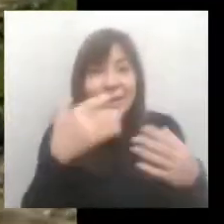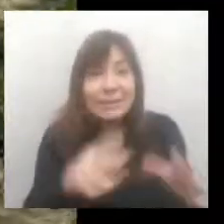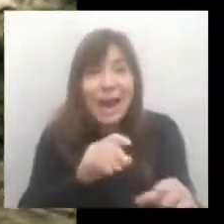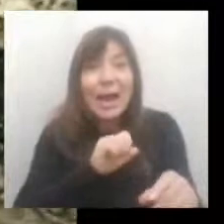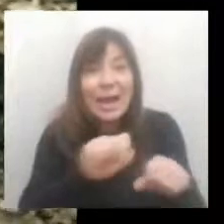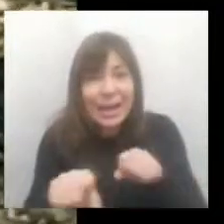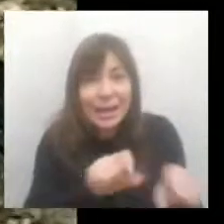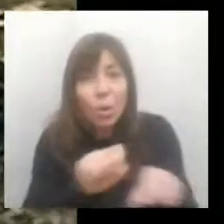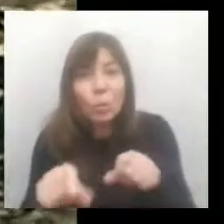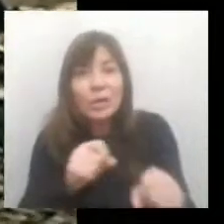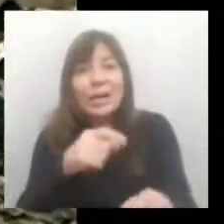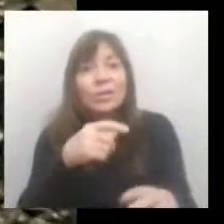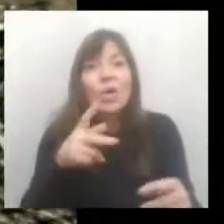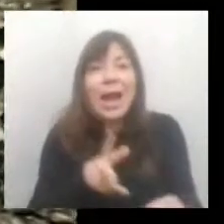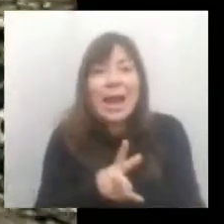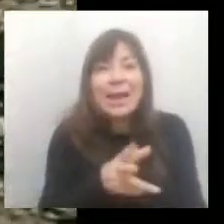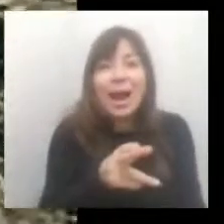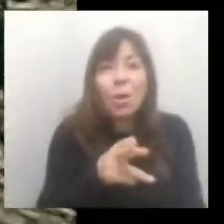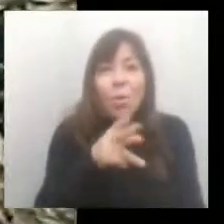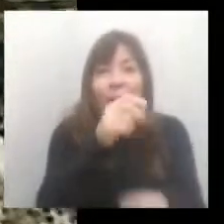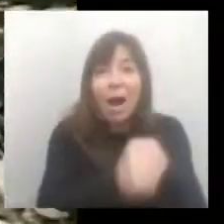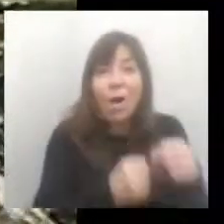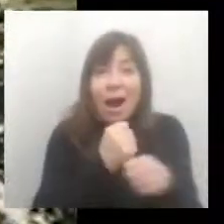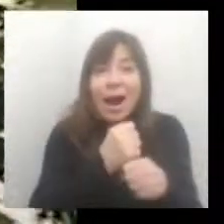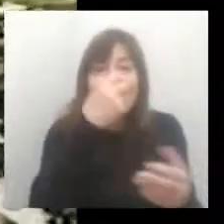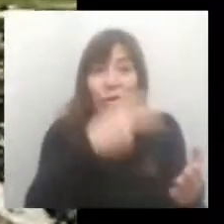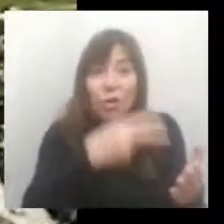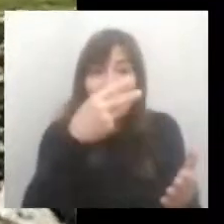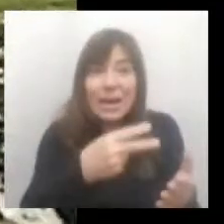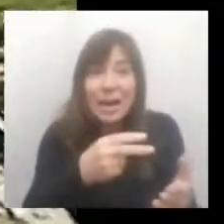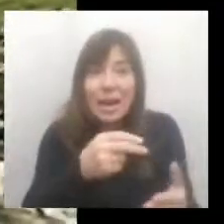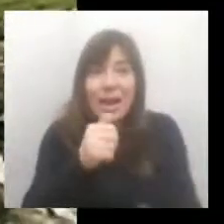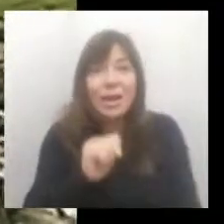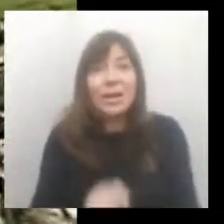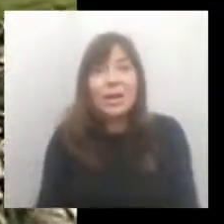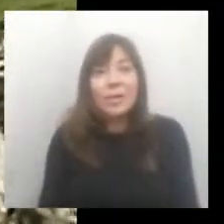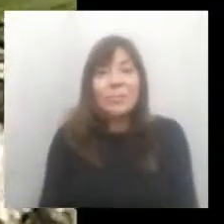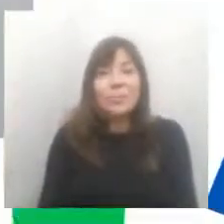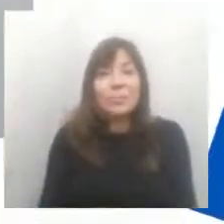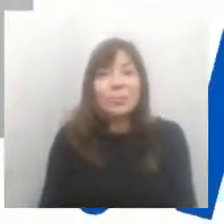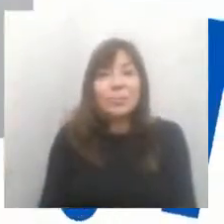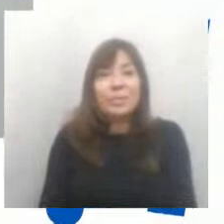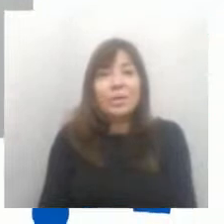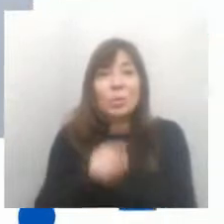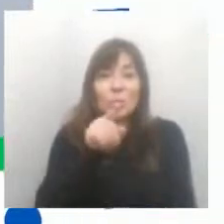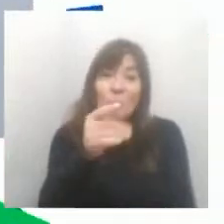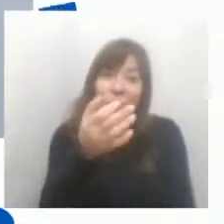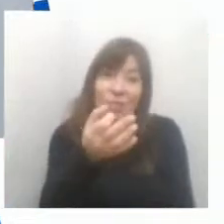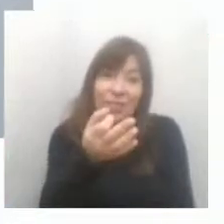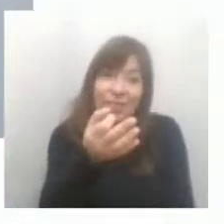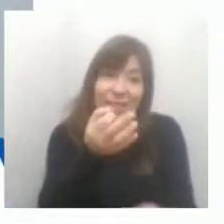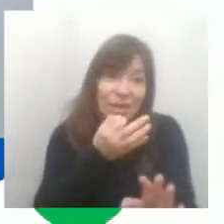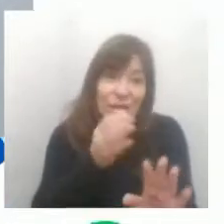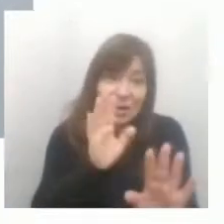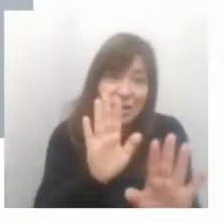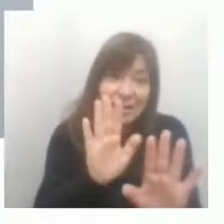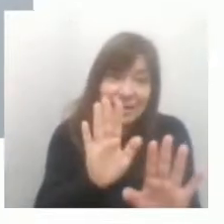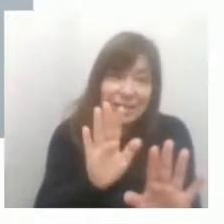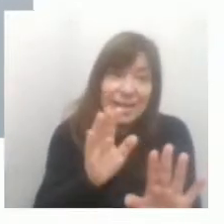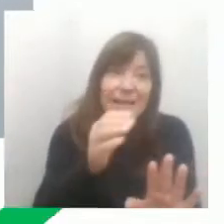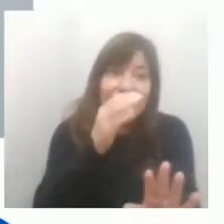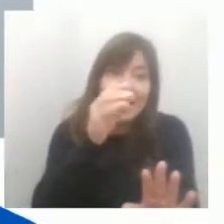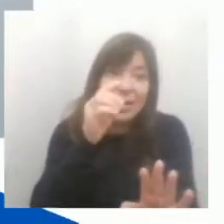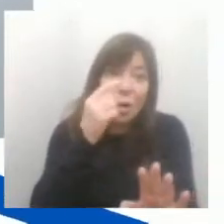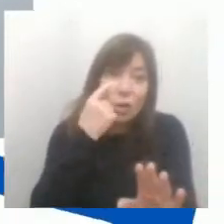fue inaugurado el año 2000, y en el año 2000 tenía un lema bien particular, y yo creo que tú lo debes conocer, Pamela, no sé si lo tienes